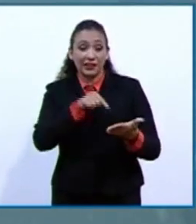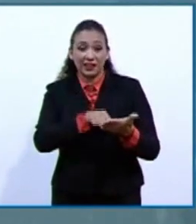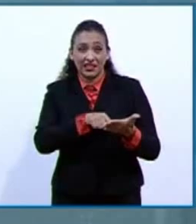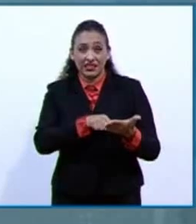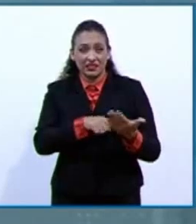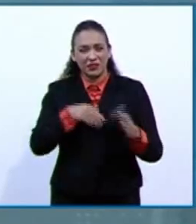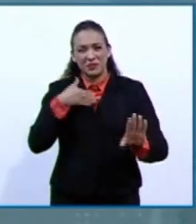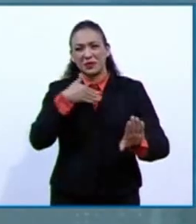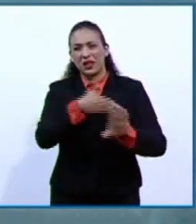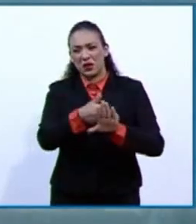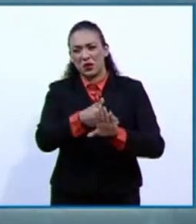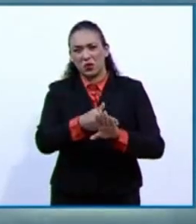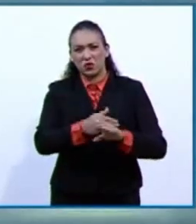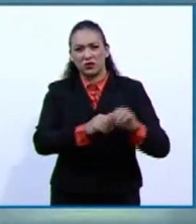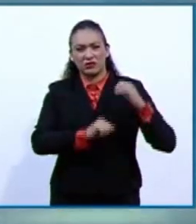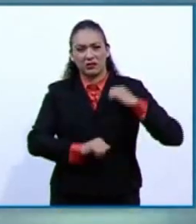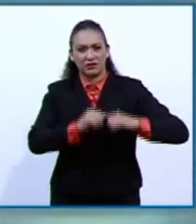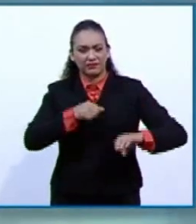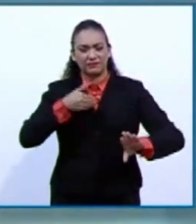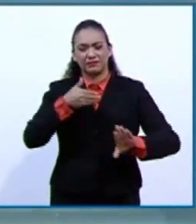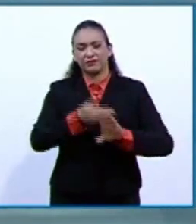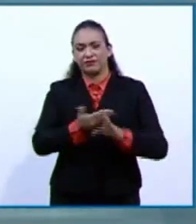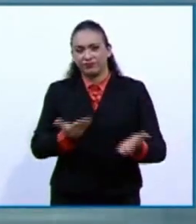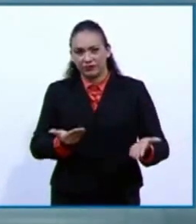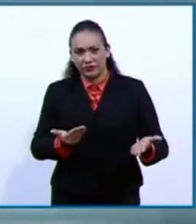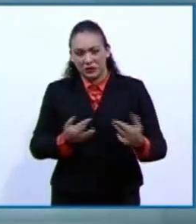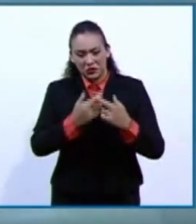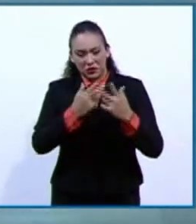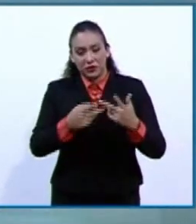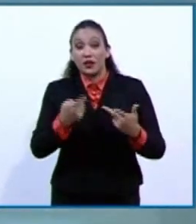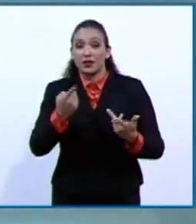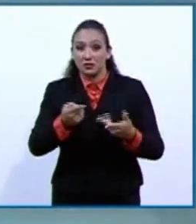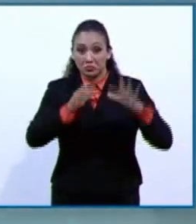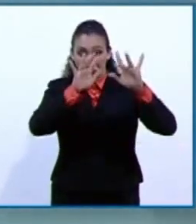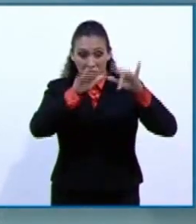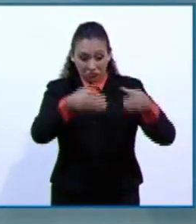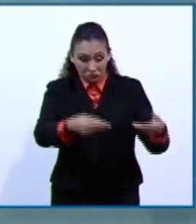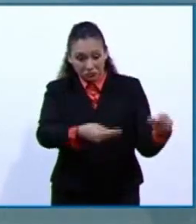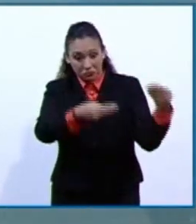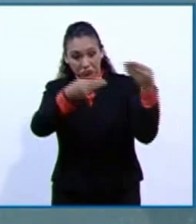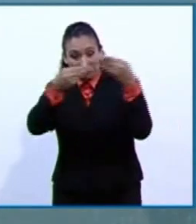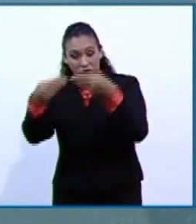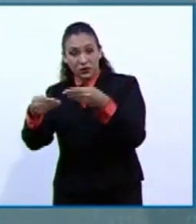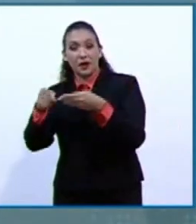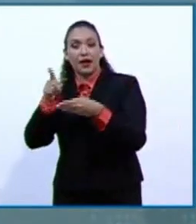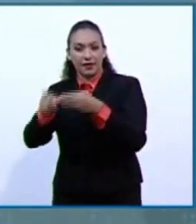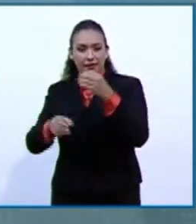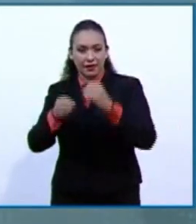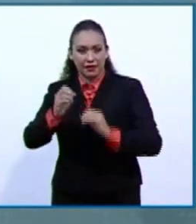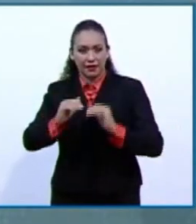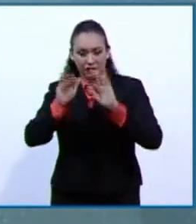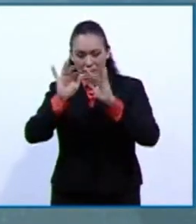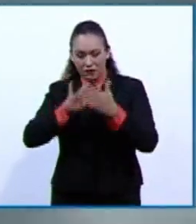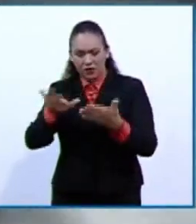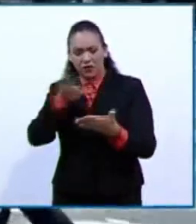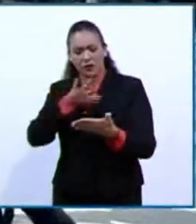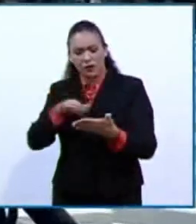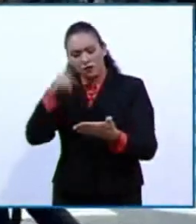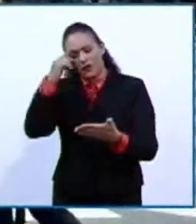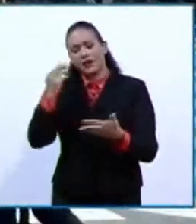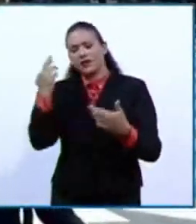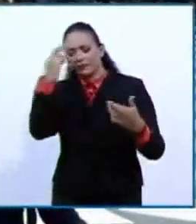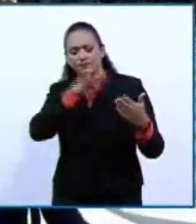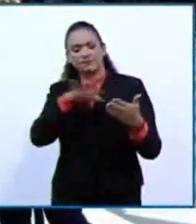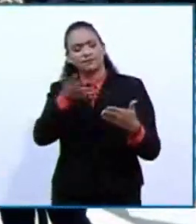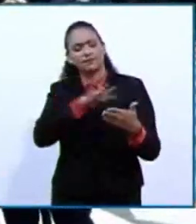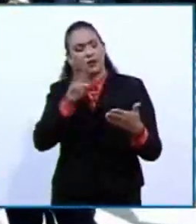que desmantela a un poder constituido. El escrito fue recibido en la oficialía de partes del máximo tribunal para que la ponencia en